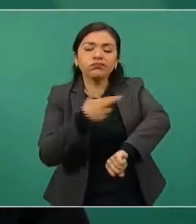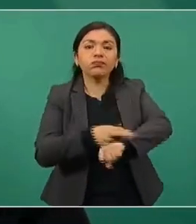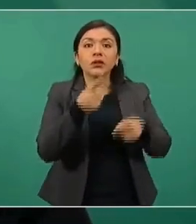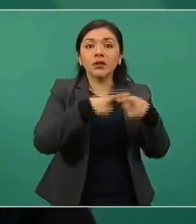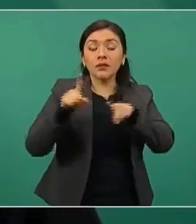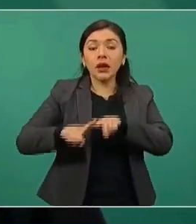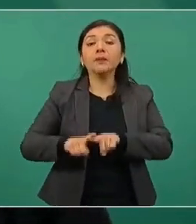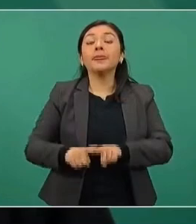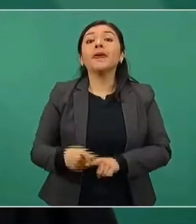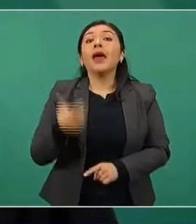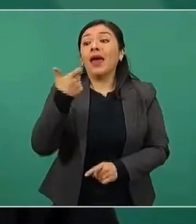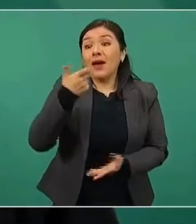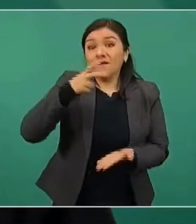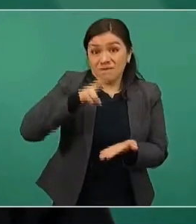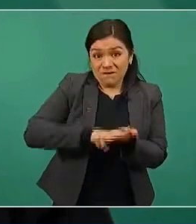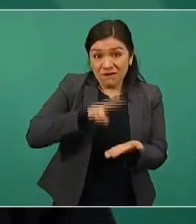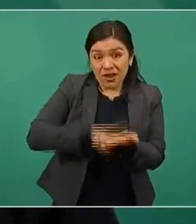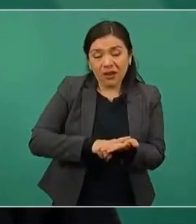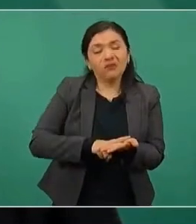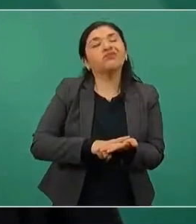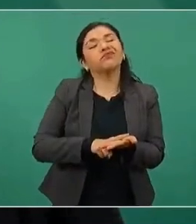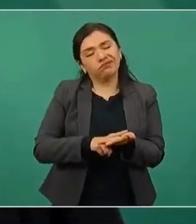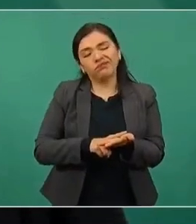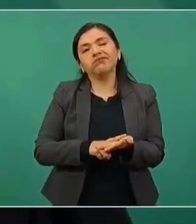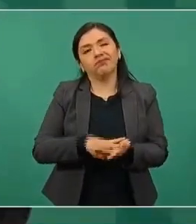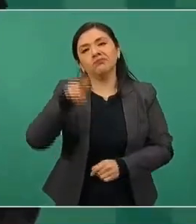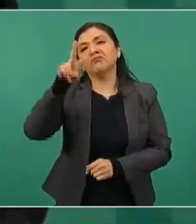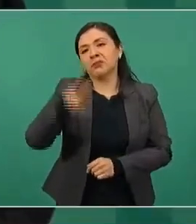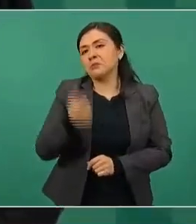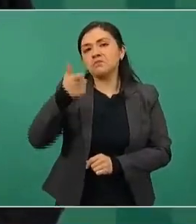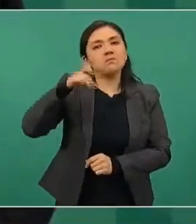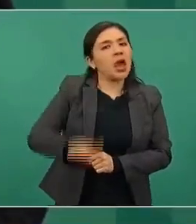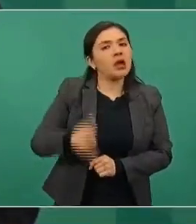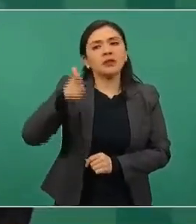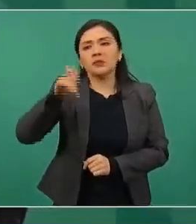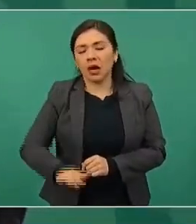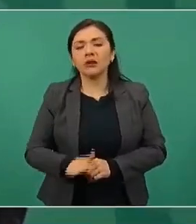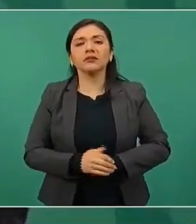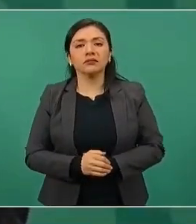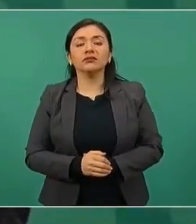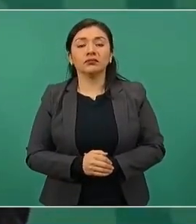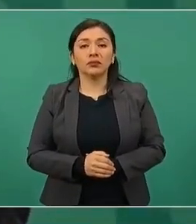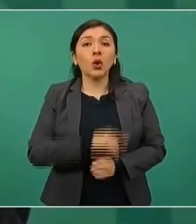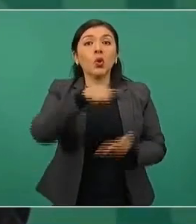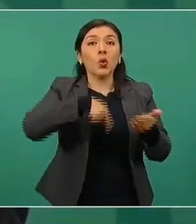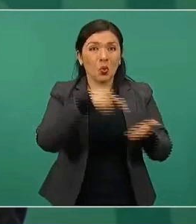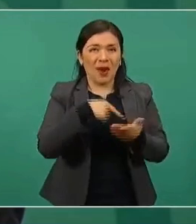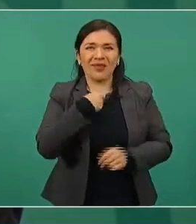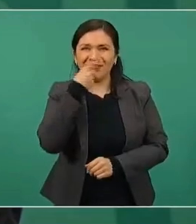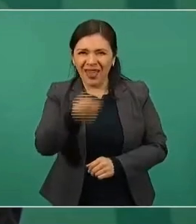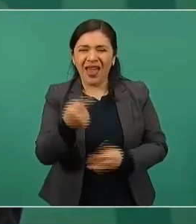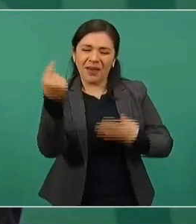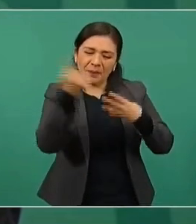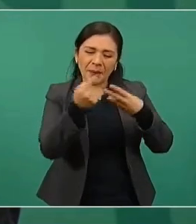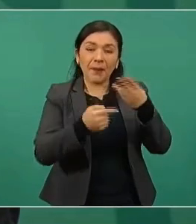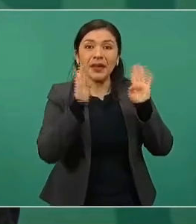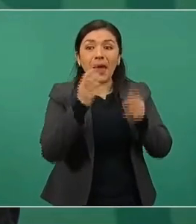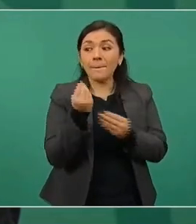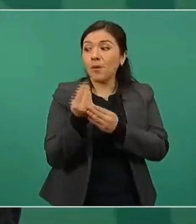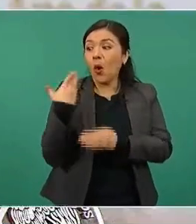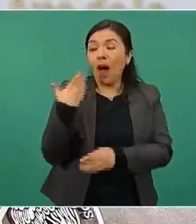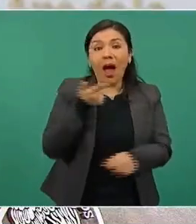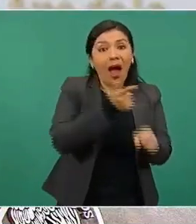los costos, pues sin duda se abarataron, porque estos campos a los que me refiero que se